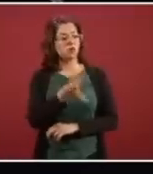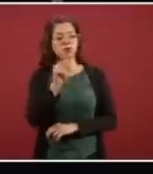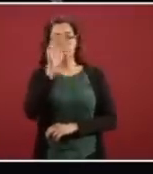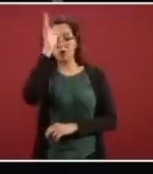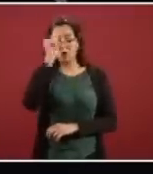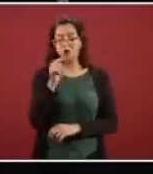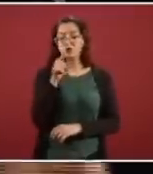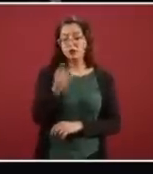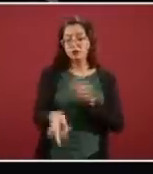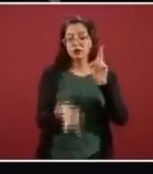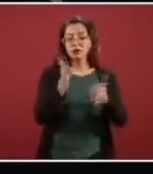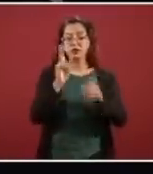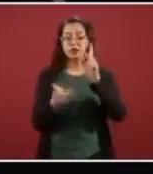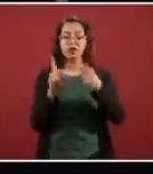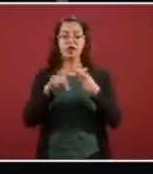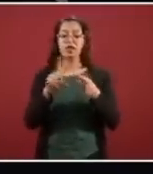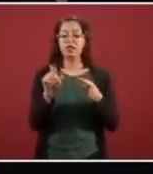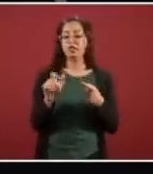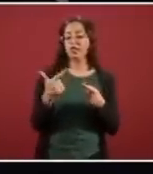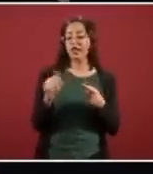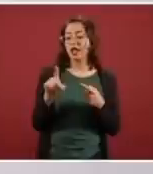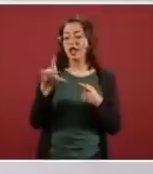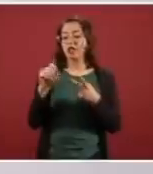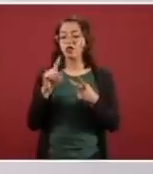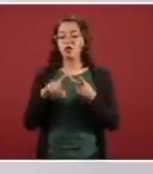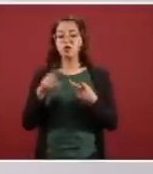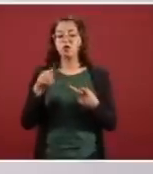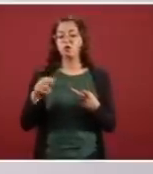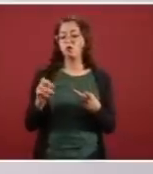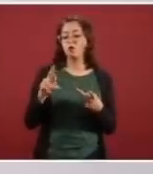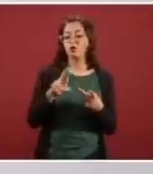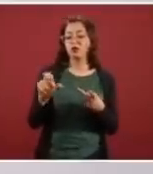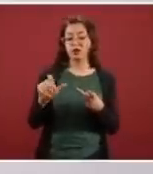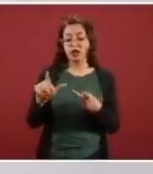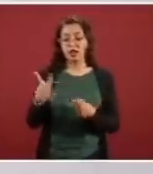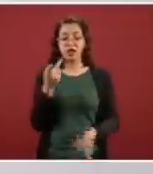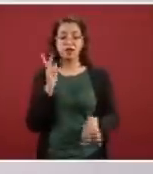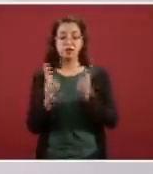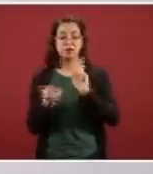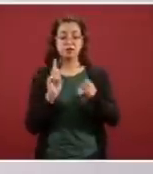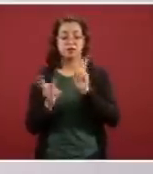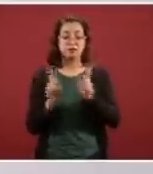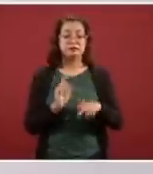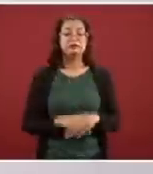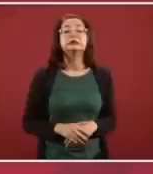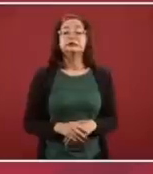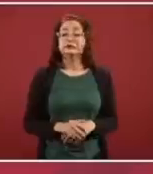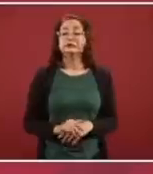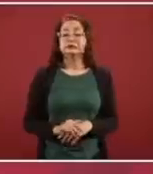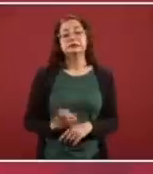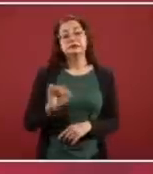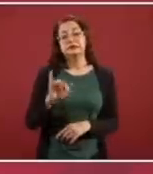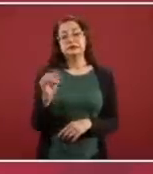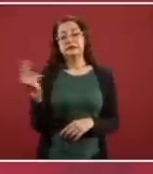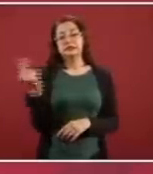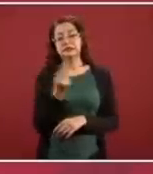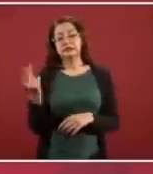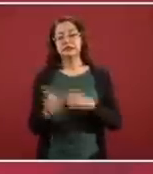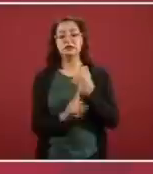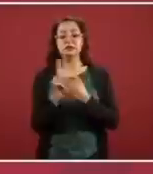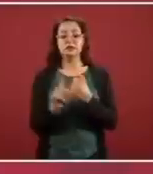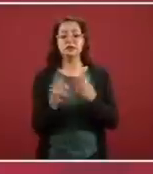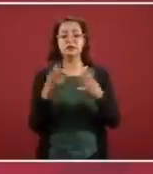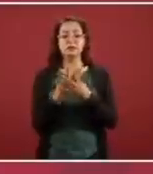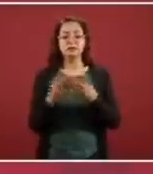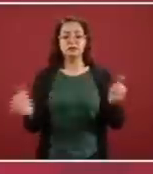Ricardo Monreal, para sacar este tema más adelante. Sí, lo tenemos que resolver. Yo